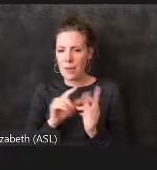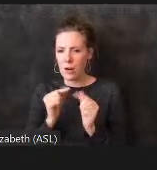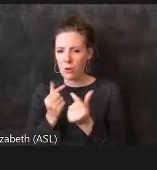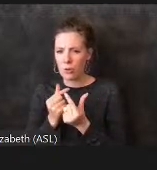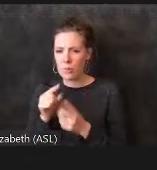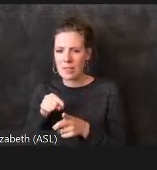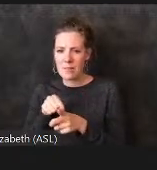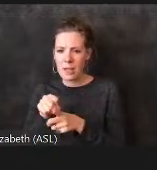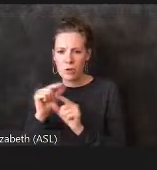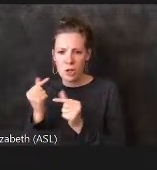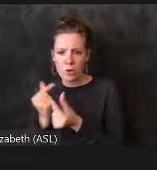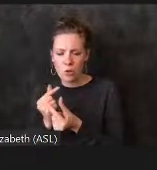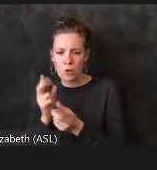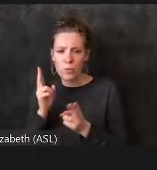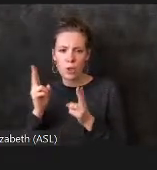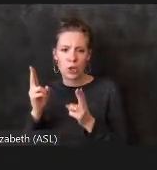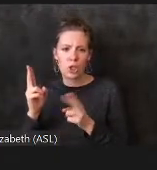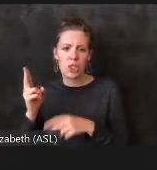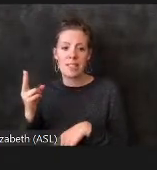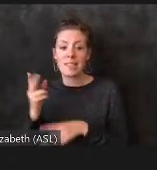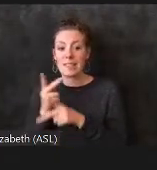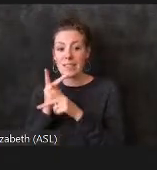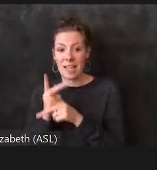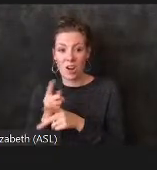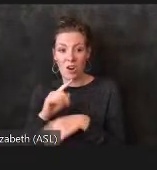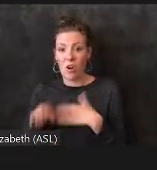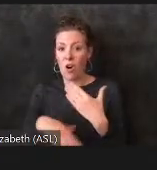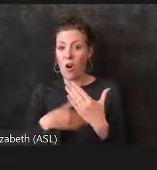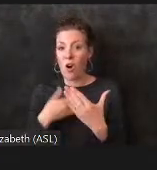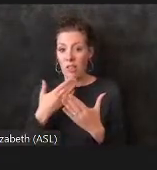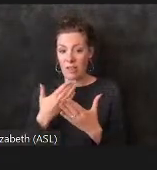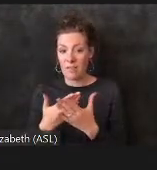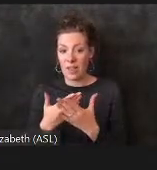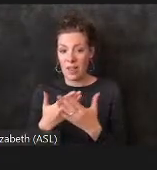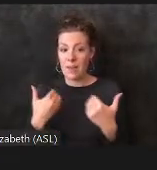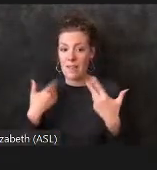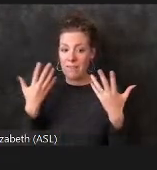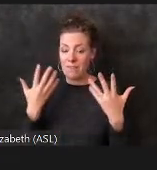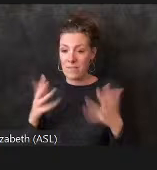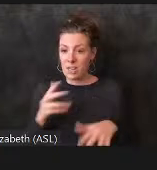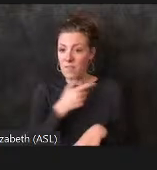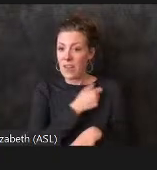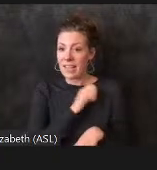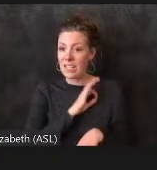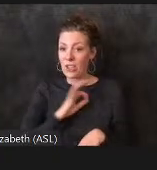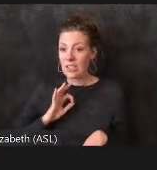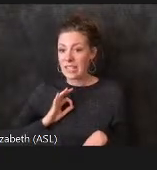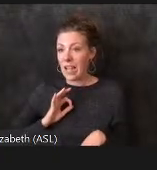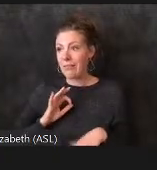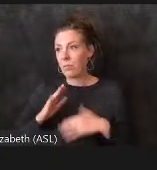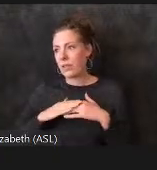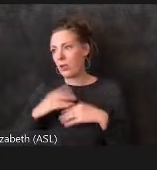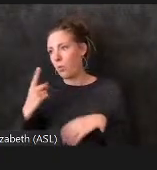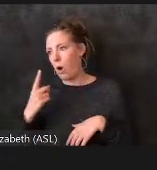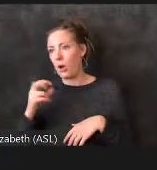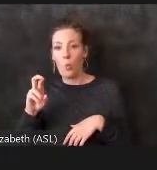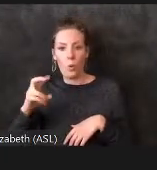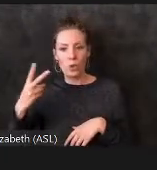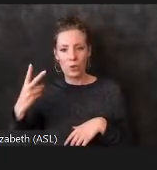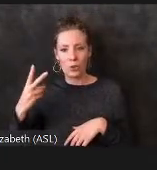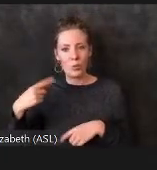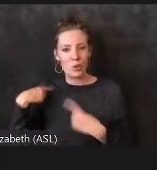y otros grupos de especialidades. Todos están trabajando y han vacunado a su gente, a sus